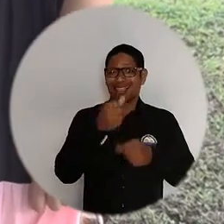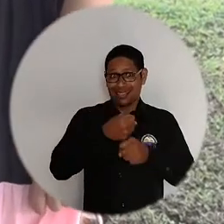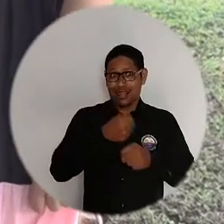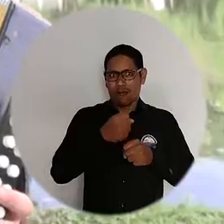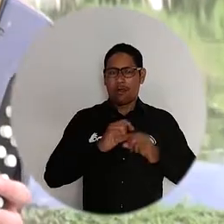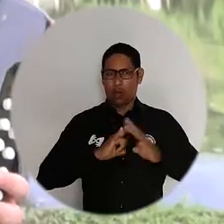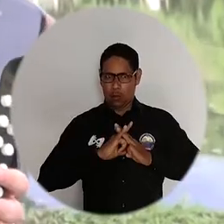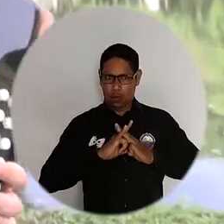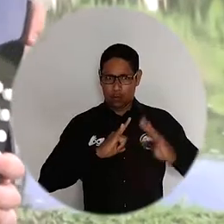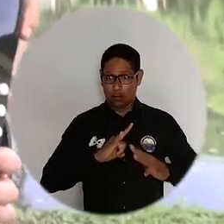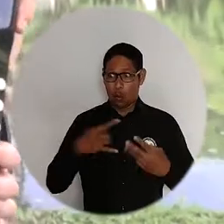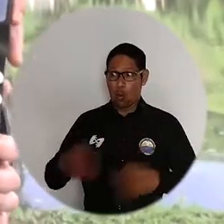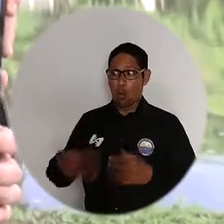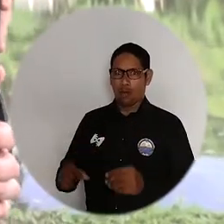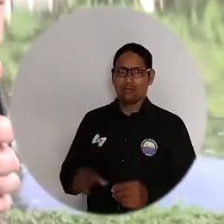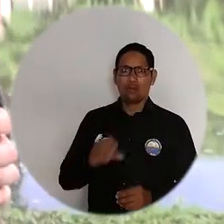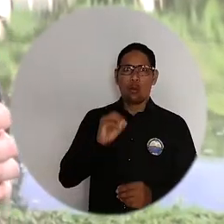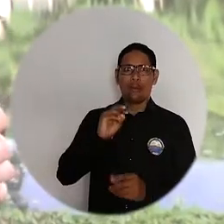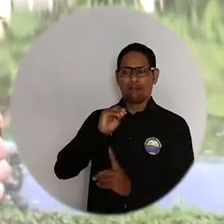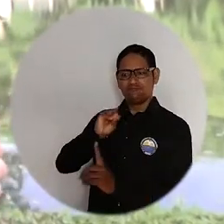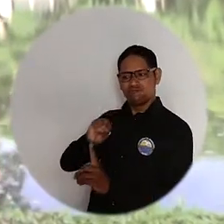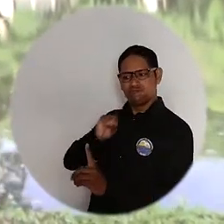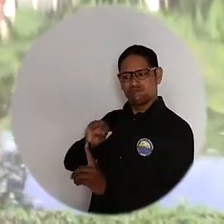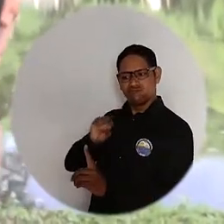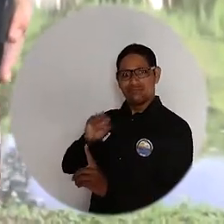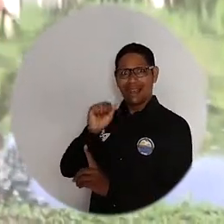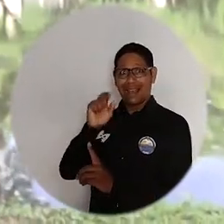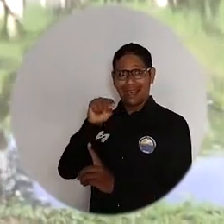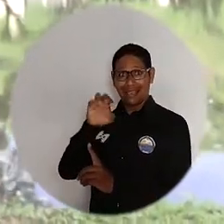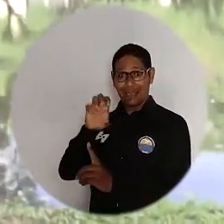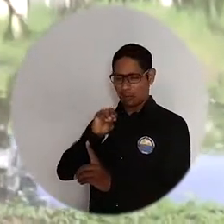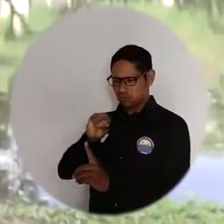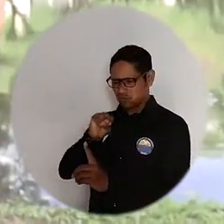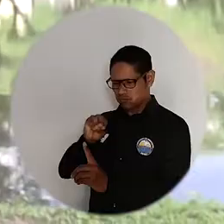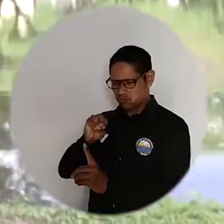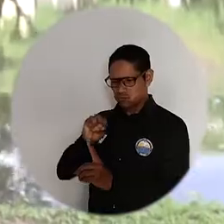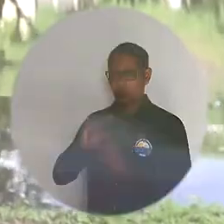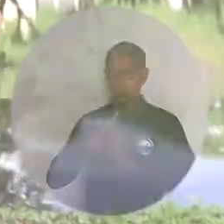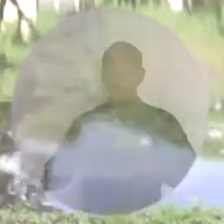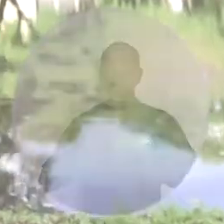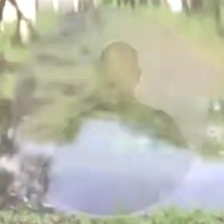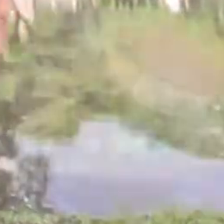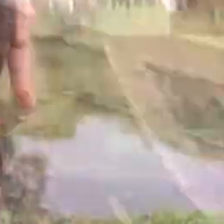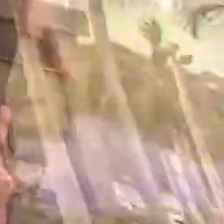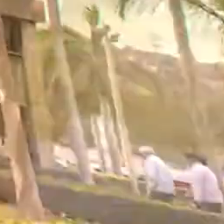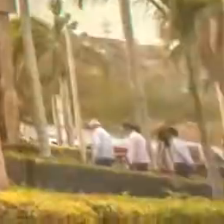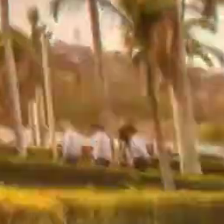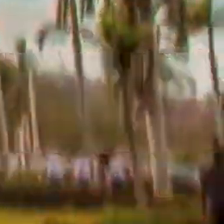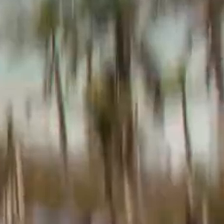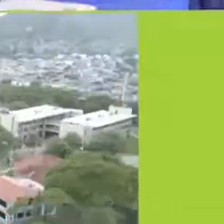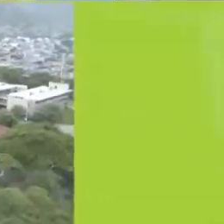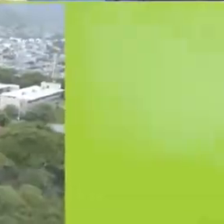del Magdalena y un talentoso pupilo de Carmelo Hernández Caro, instructor de acordeón de la alma mater.